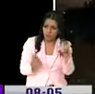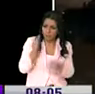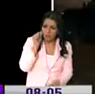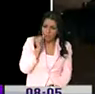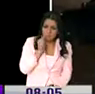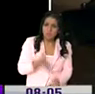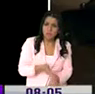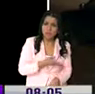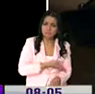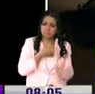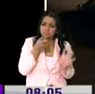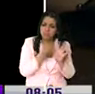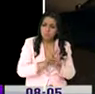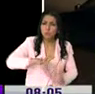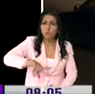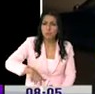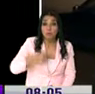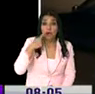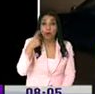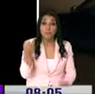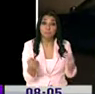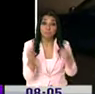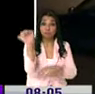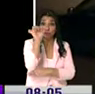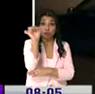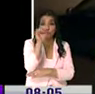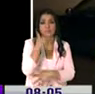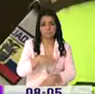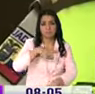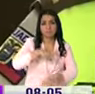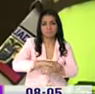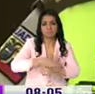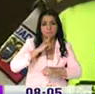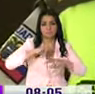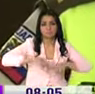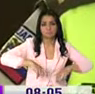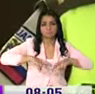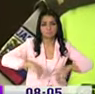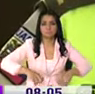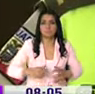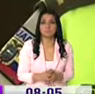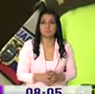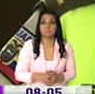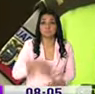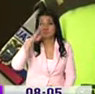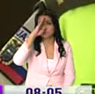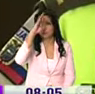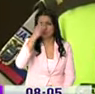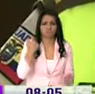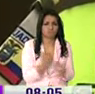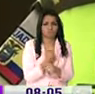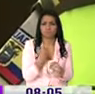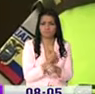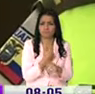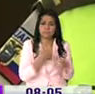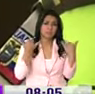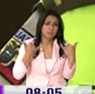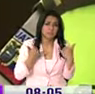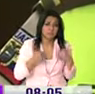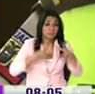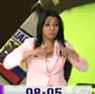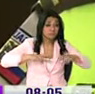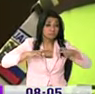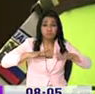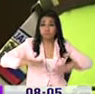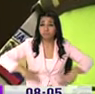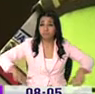como robado. Quien conducía fue detenido para investigaciones. Nosotros vamos a seguir trabajando, continuaremos realizando las operaciones básicas de